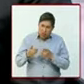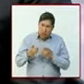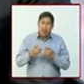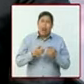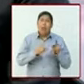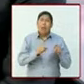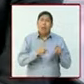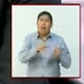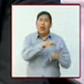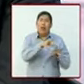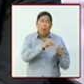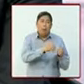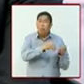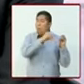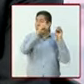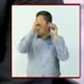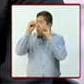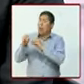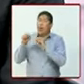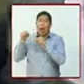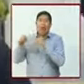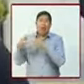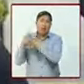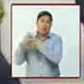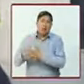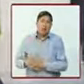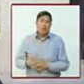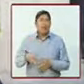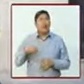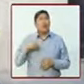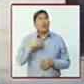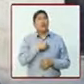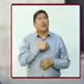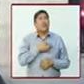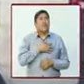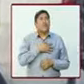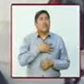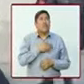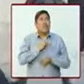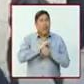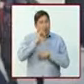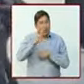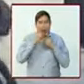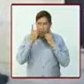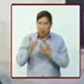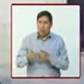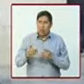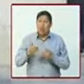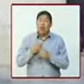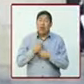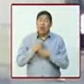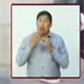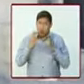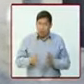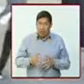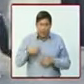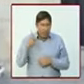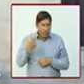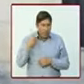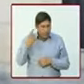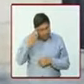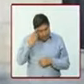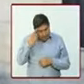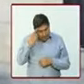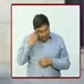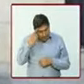puntos de bloqueo para reforzar esta medida de presión. Nosotros, como productores, siempre estemos,